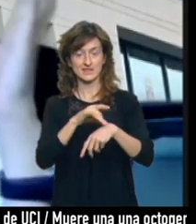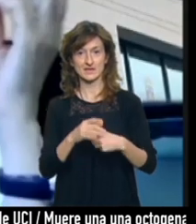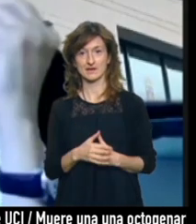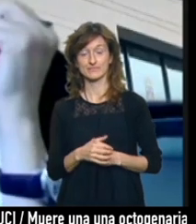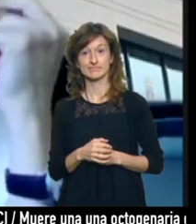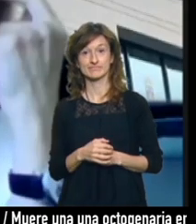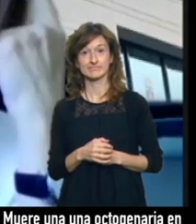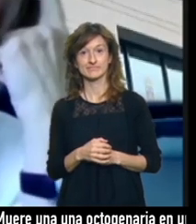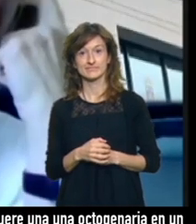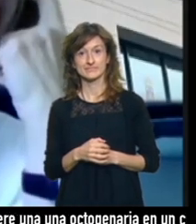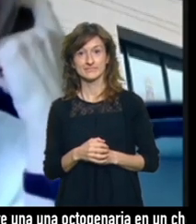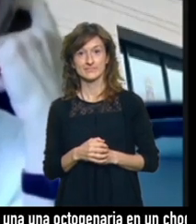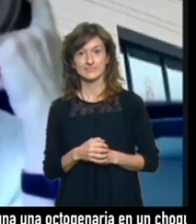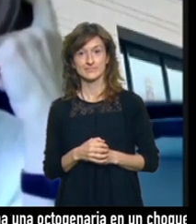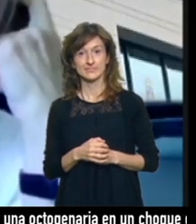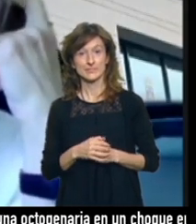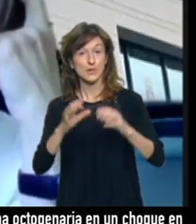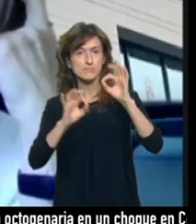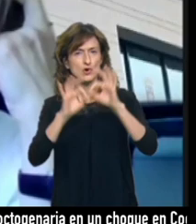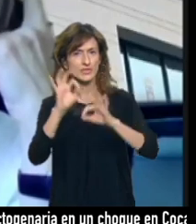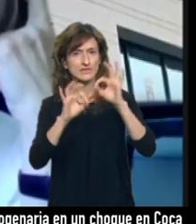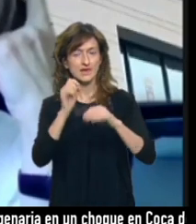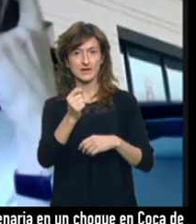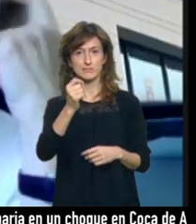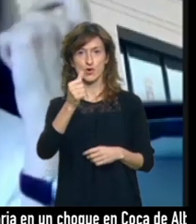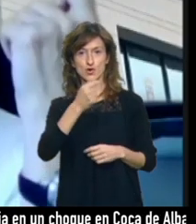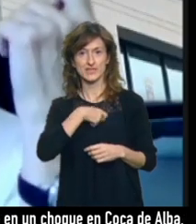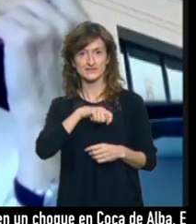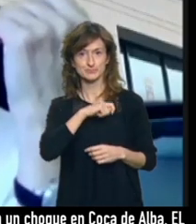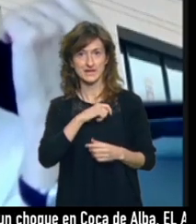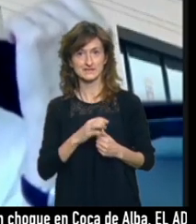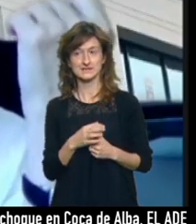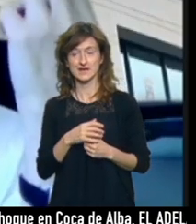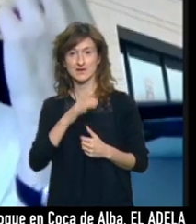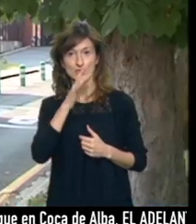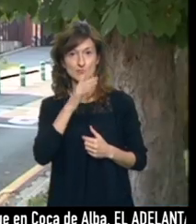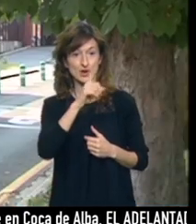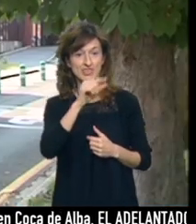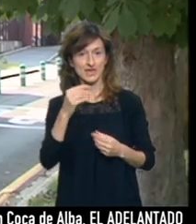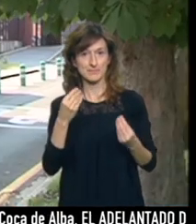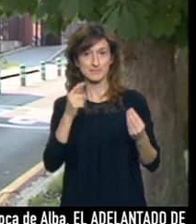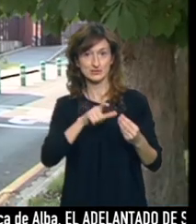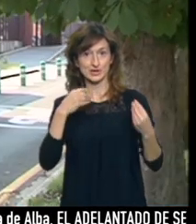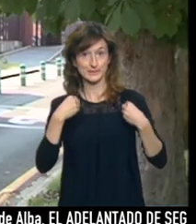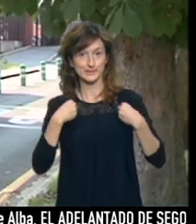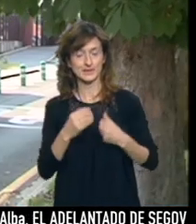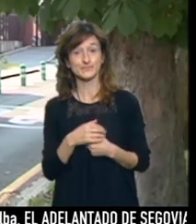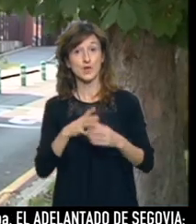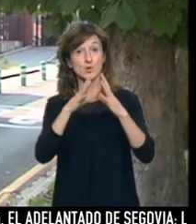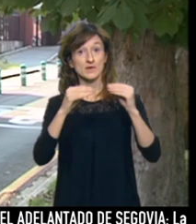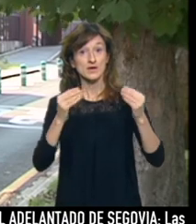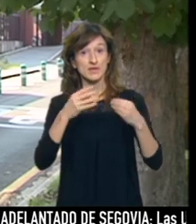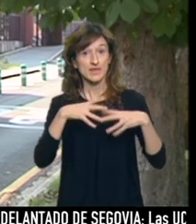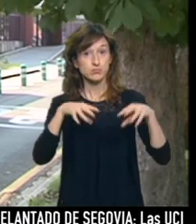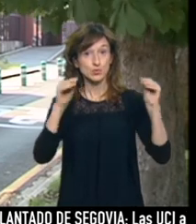sea, tenemos de los porcentajes más bajos nacionales en cuanto a egresados por cada 100 habitantes. La Universidad de Burgos aspira a